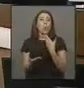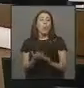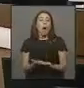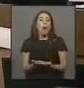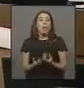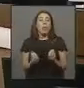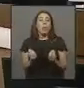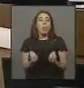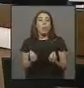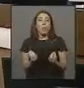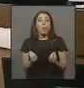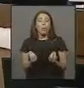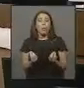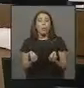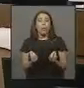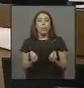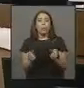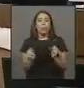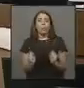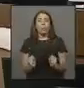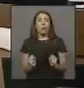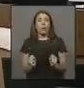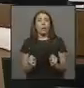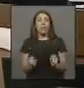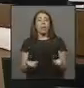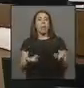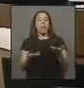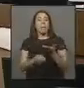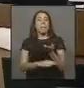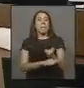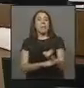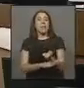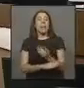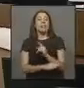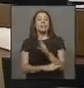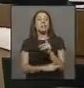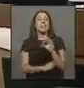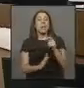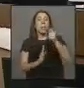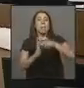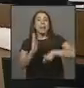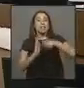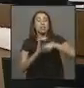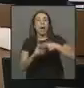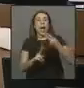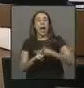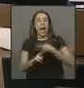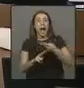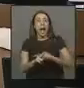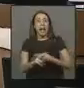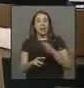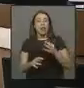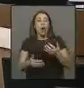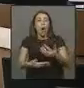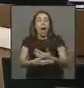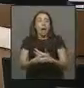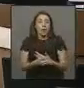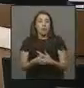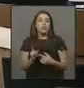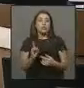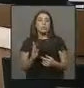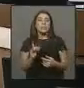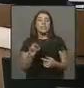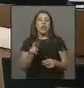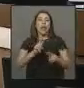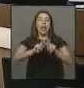y cómo se podrá acceder al subsidio mensual de arriendo o al subsidio de acogida y al subsidio